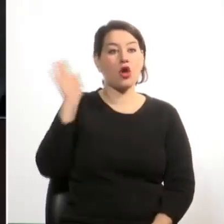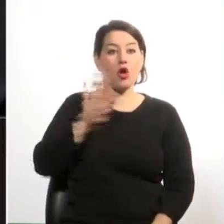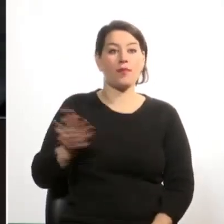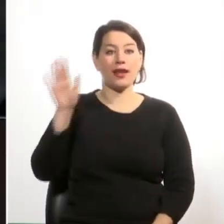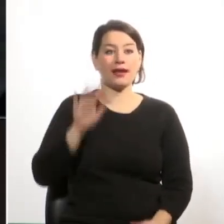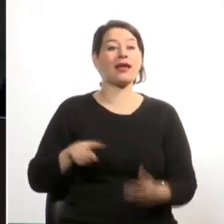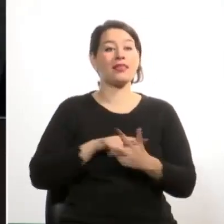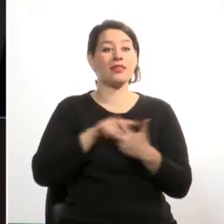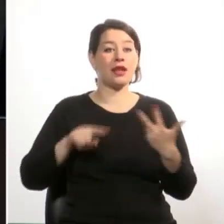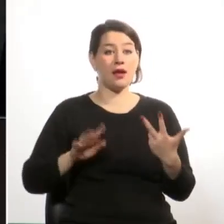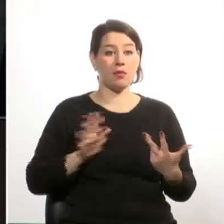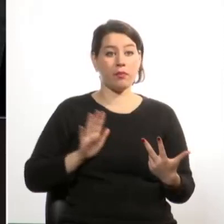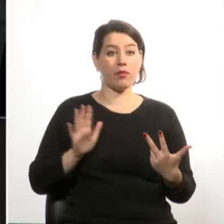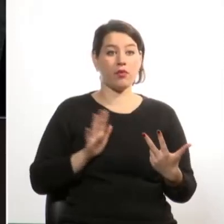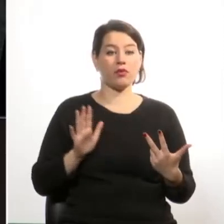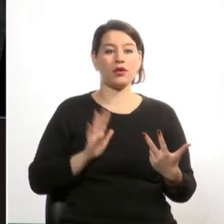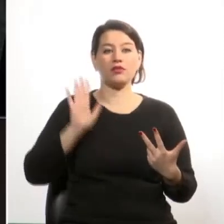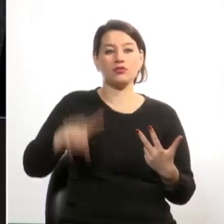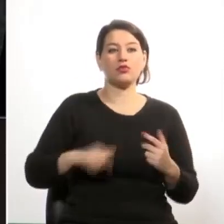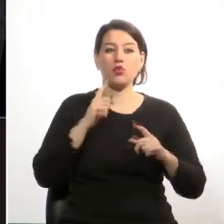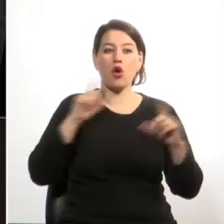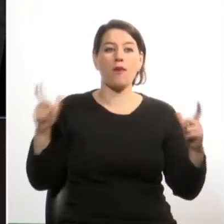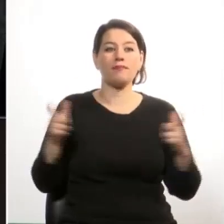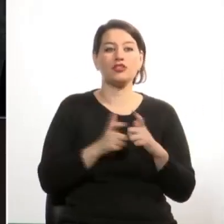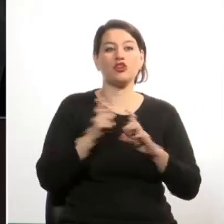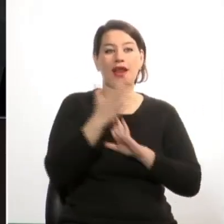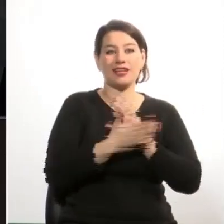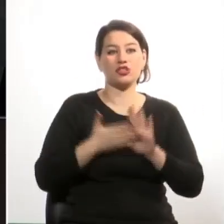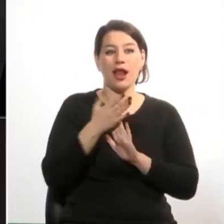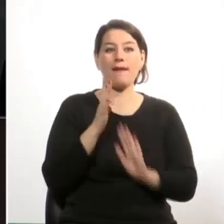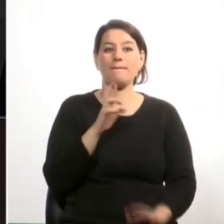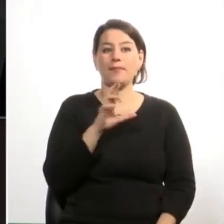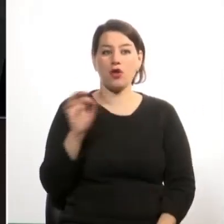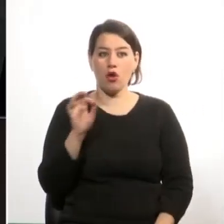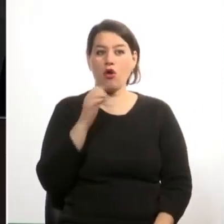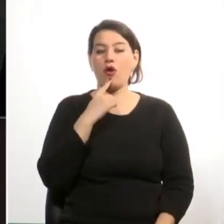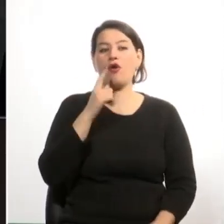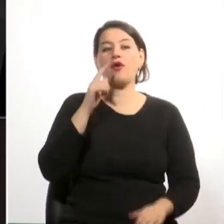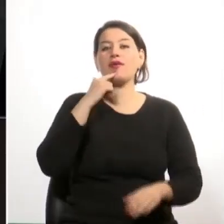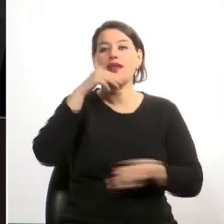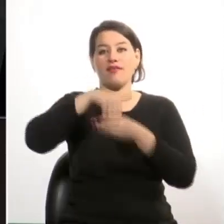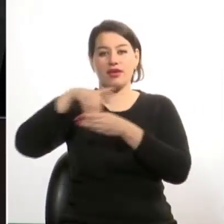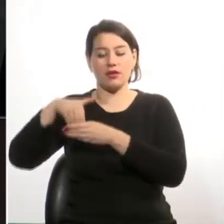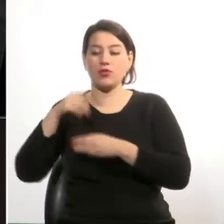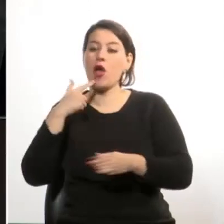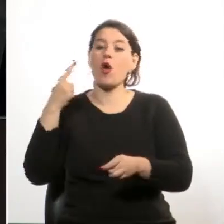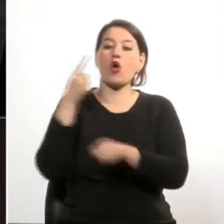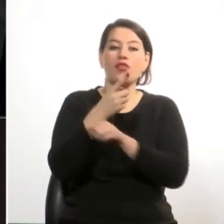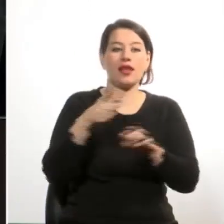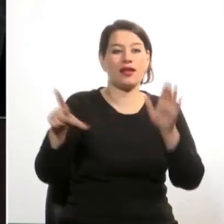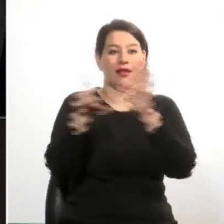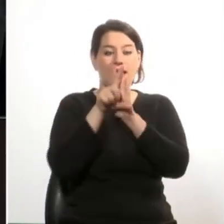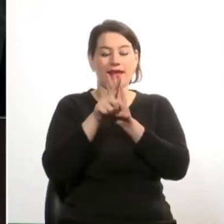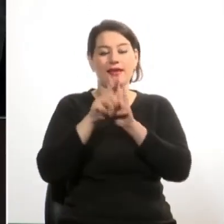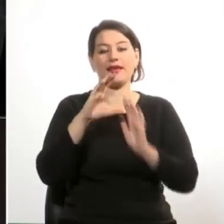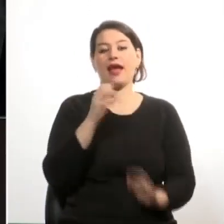3 mujeres que presidieron la Comisión Nacional Pro Referéndum contra la Ley de Caducidad de Pretensión Punitiva del Estado en